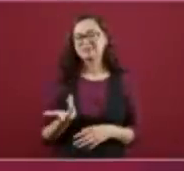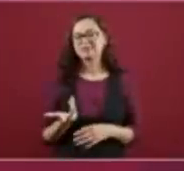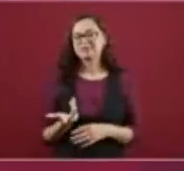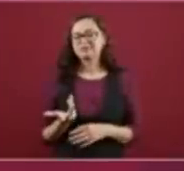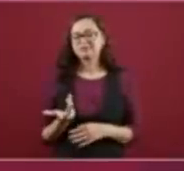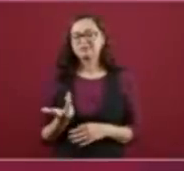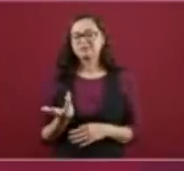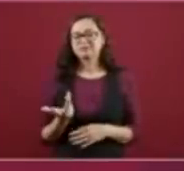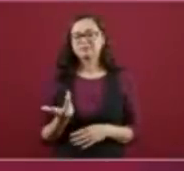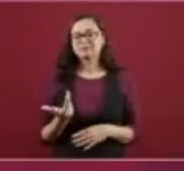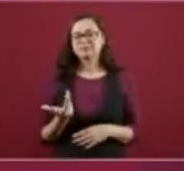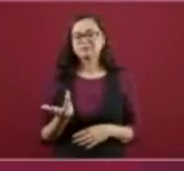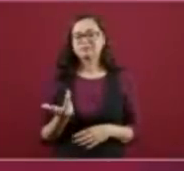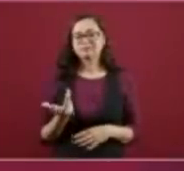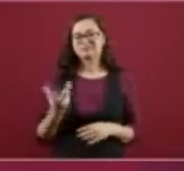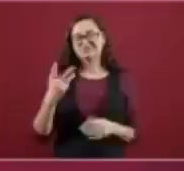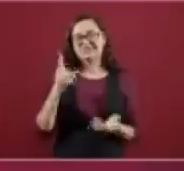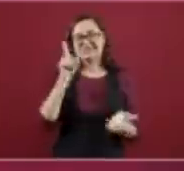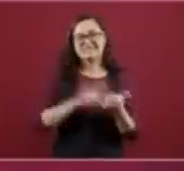el concepto